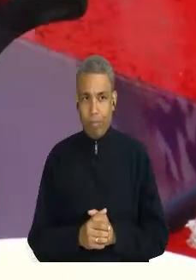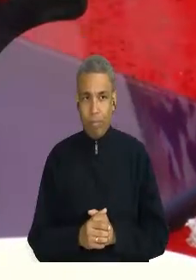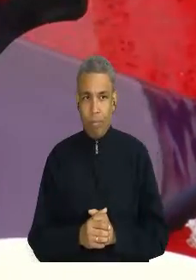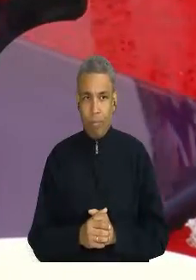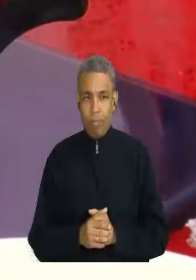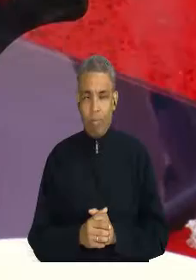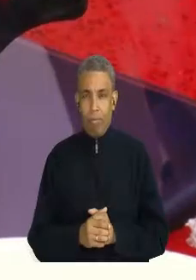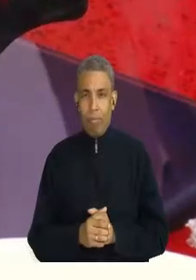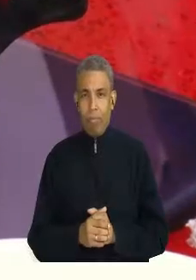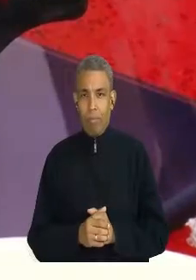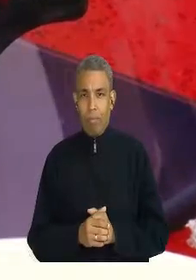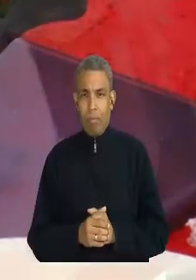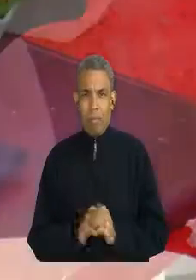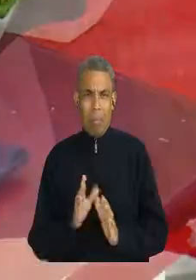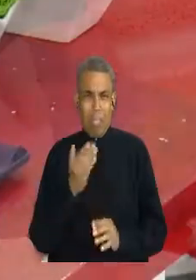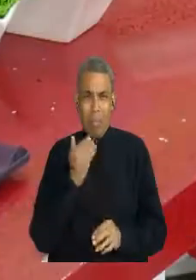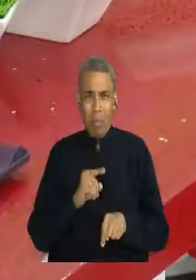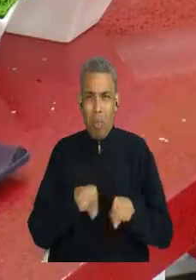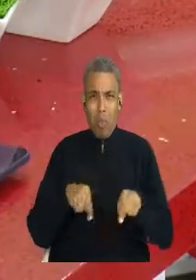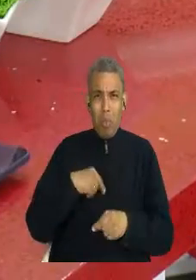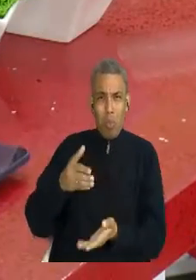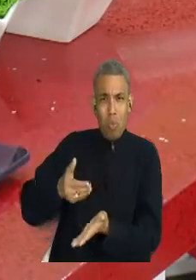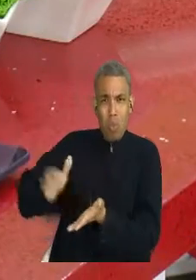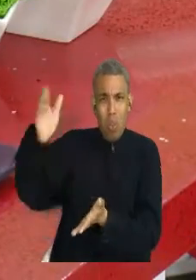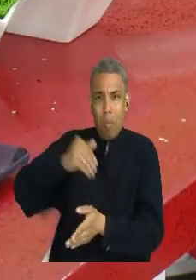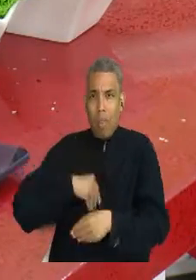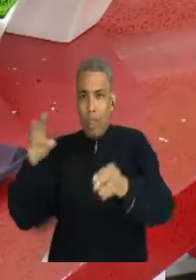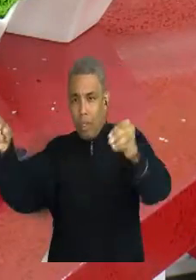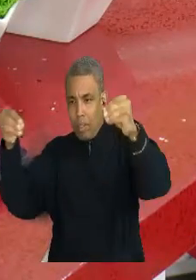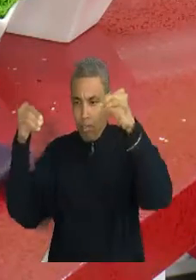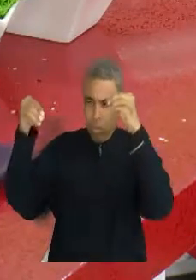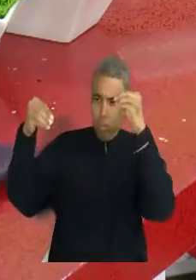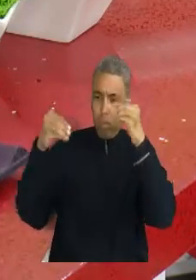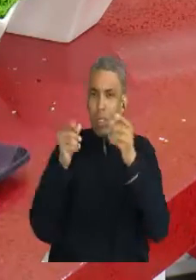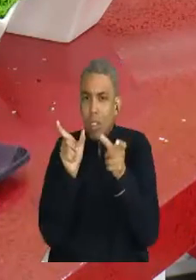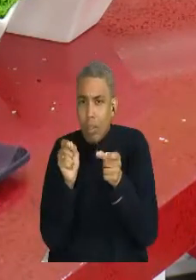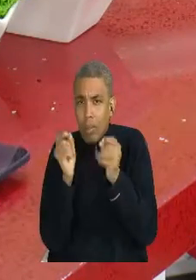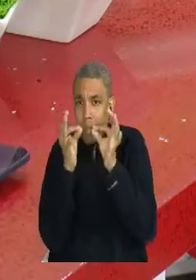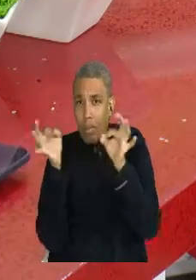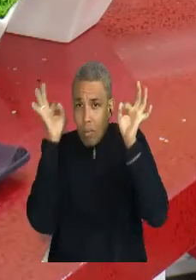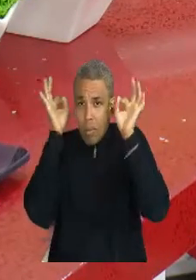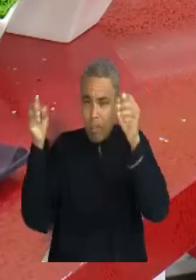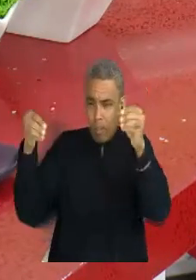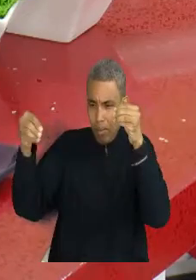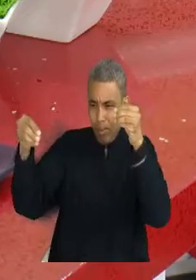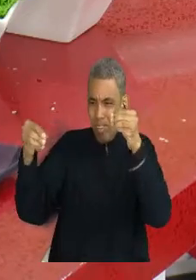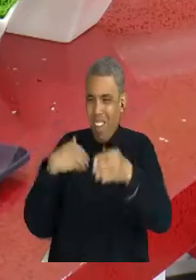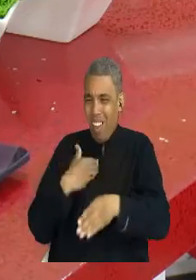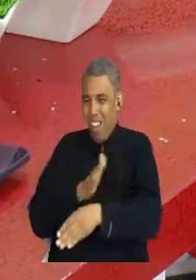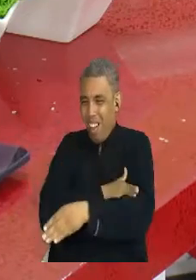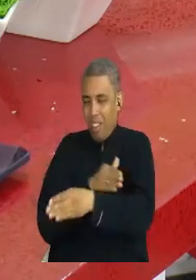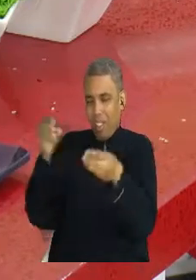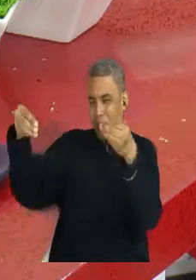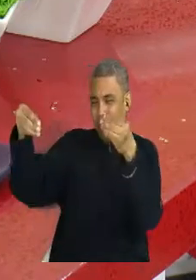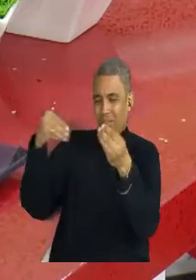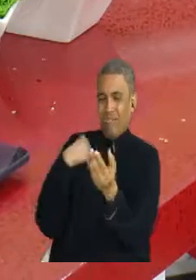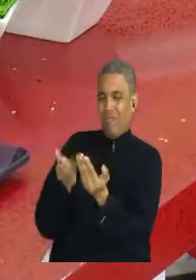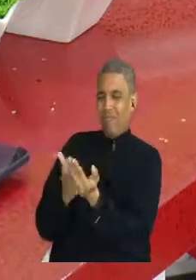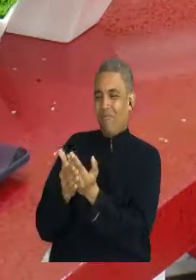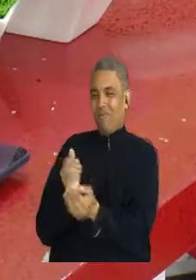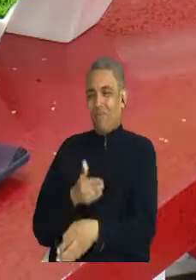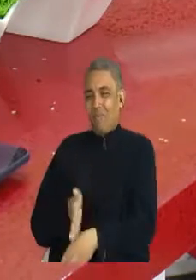o aceite o como los hayan pochado al vapor, y ese sabor que recibió en el agua que recibió se fue. Porque ellos botan